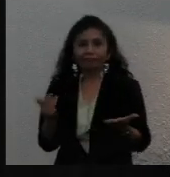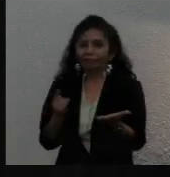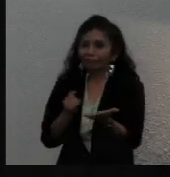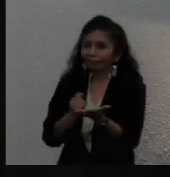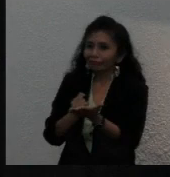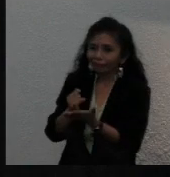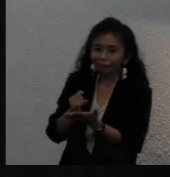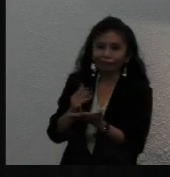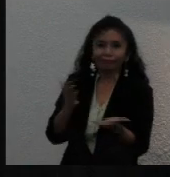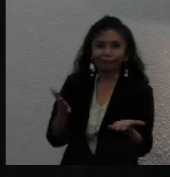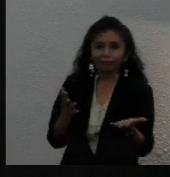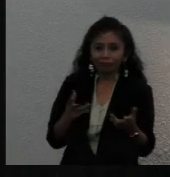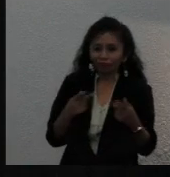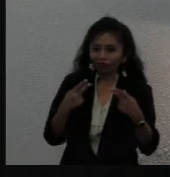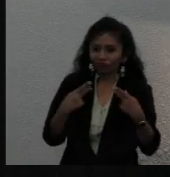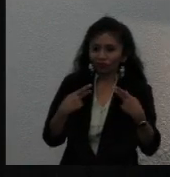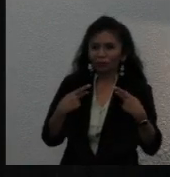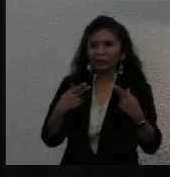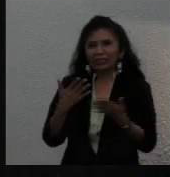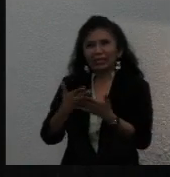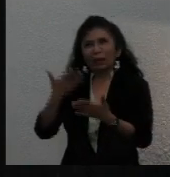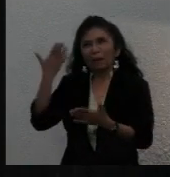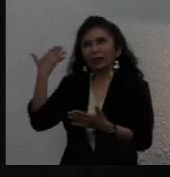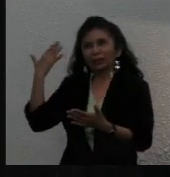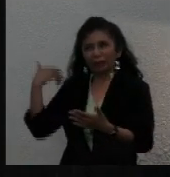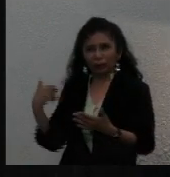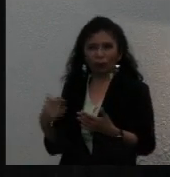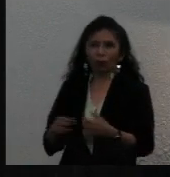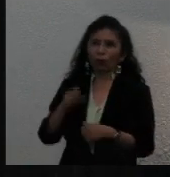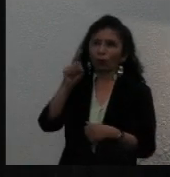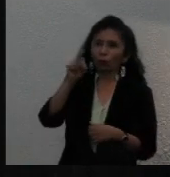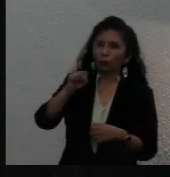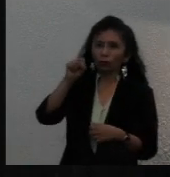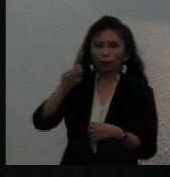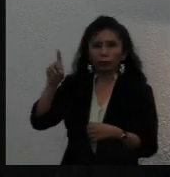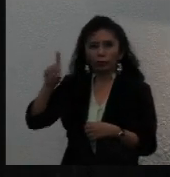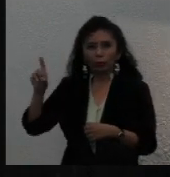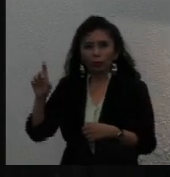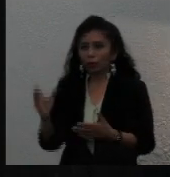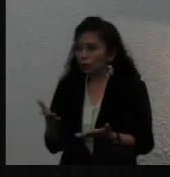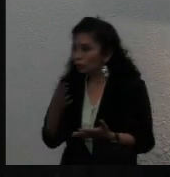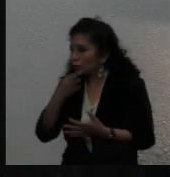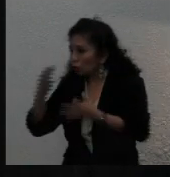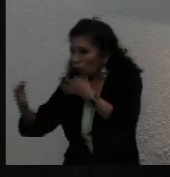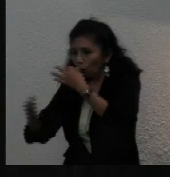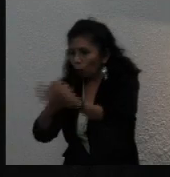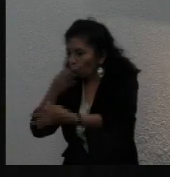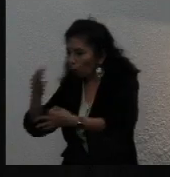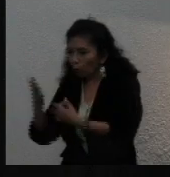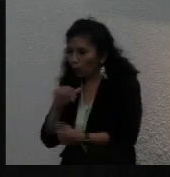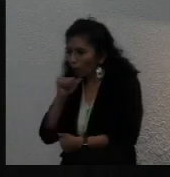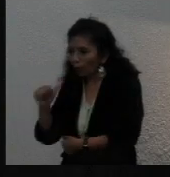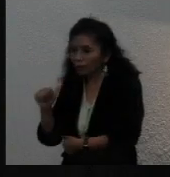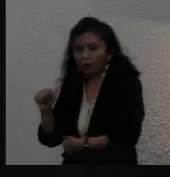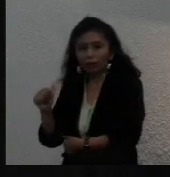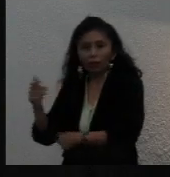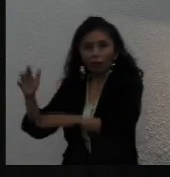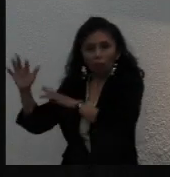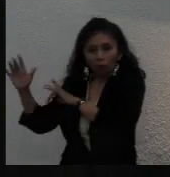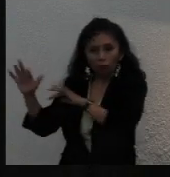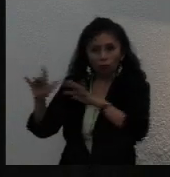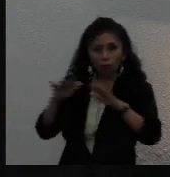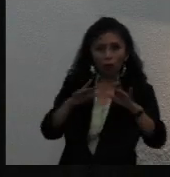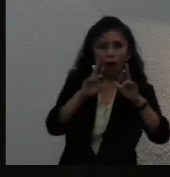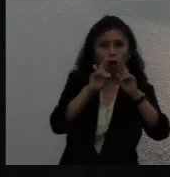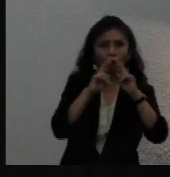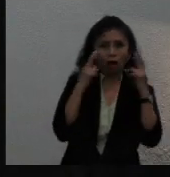congreso local el pasado fin de semana con la ausencia de aquellos que no fuimos avisados con la debida antelación para acudir a la